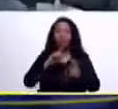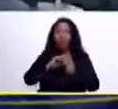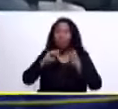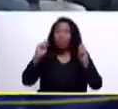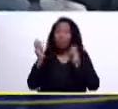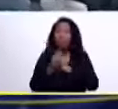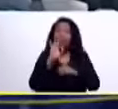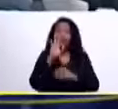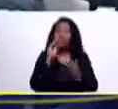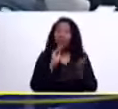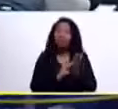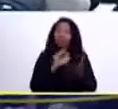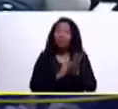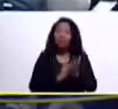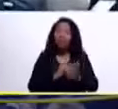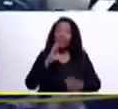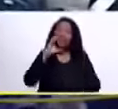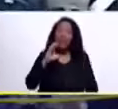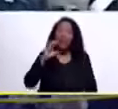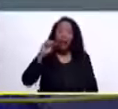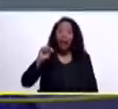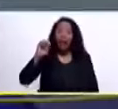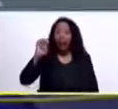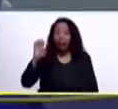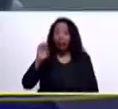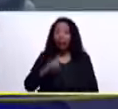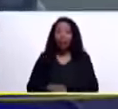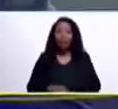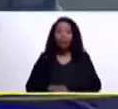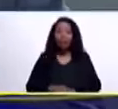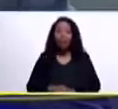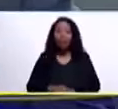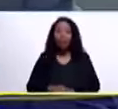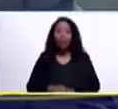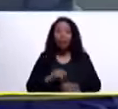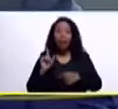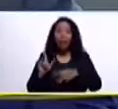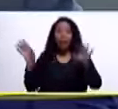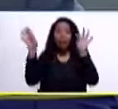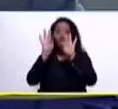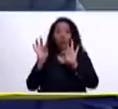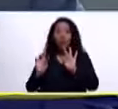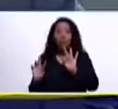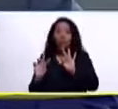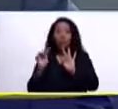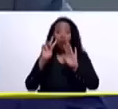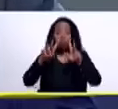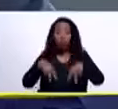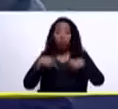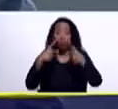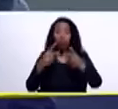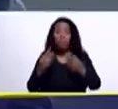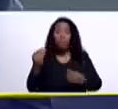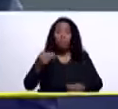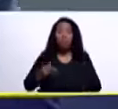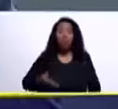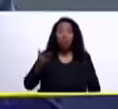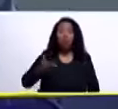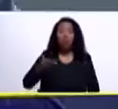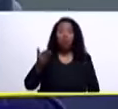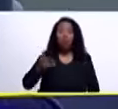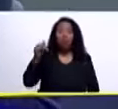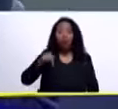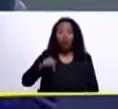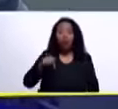tres veces el Consejo Nacional Electoral. Hicimos reforma, la segunda reforma más importante del sistema electoral. La primera